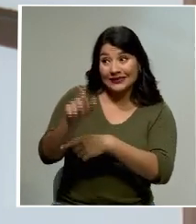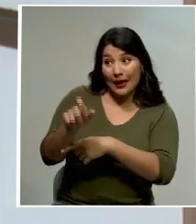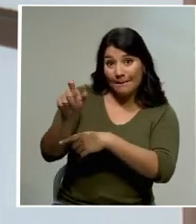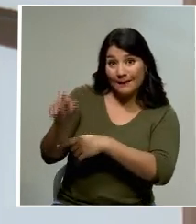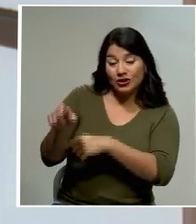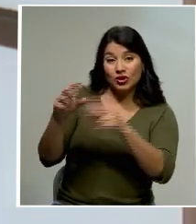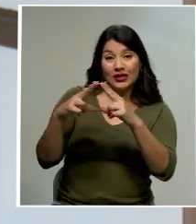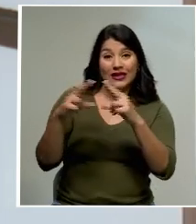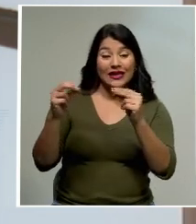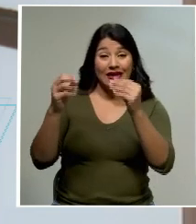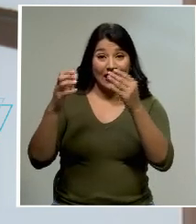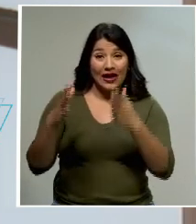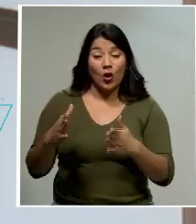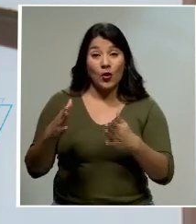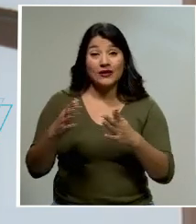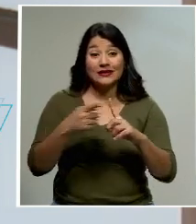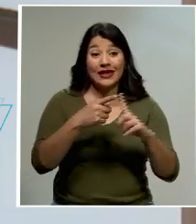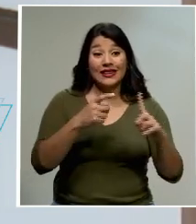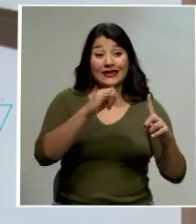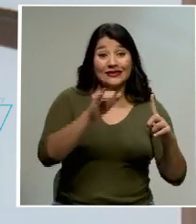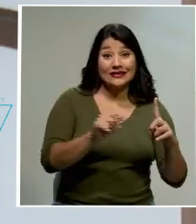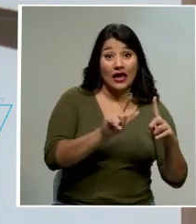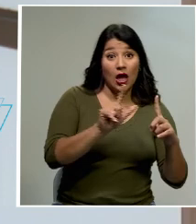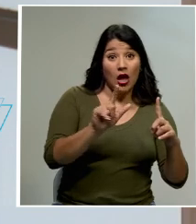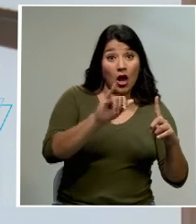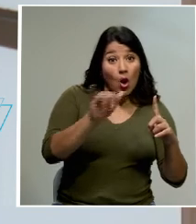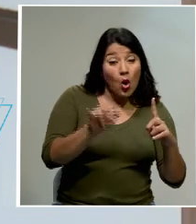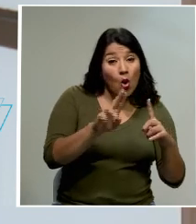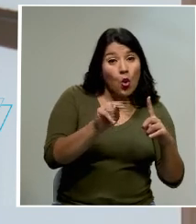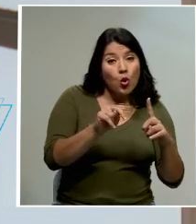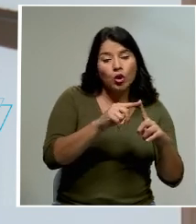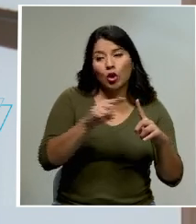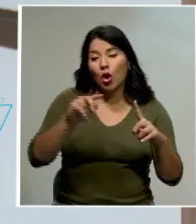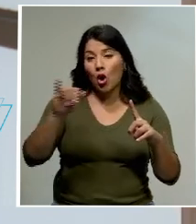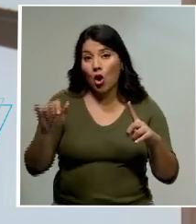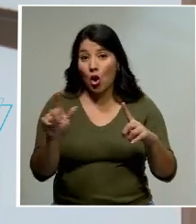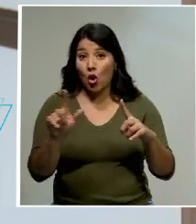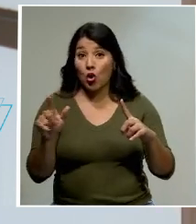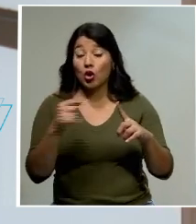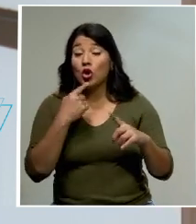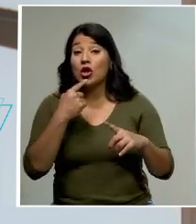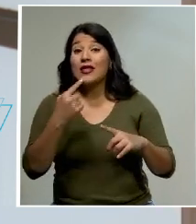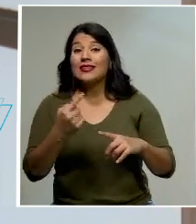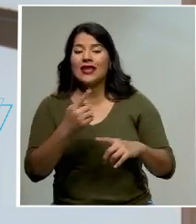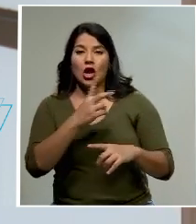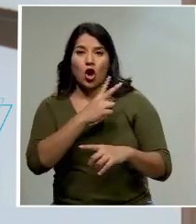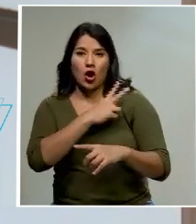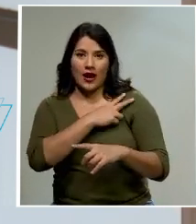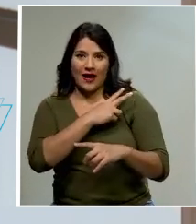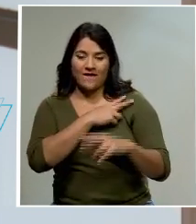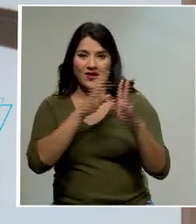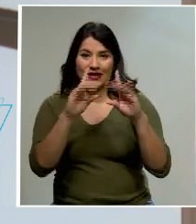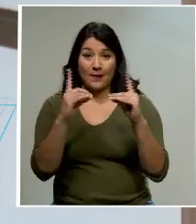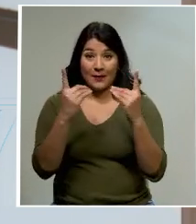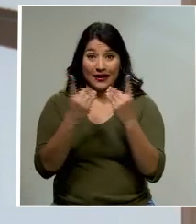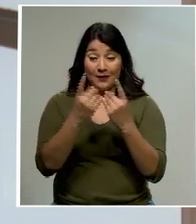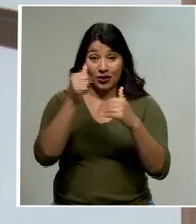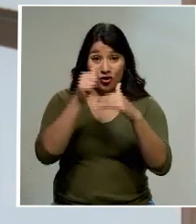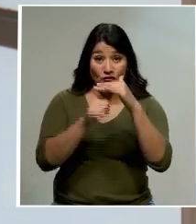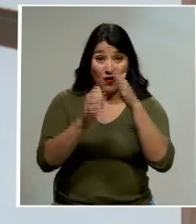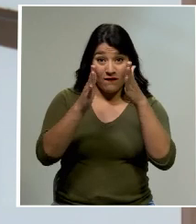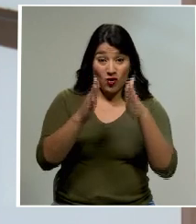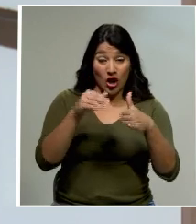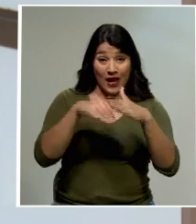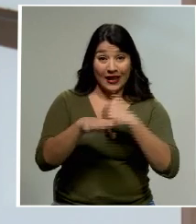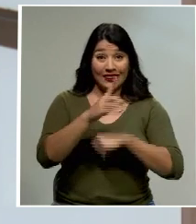de Nicaragua entre junio y julio de este año, nos decía el jefe de la unidad de refugio de la Dirección General